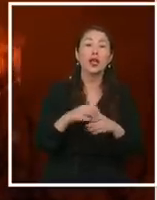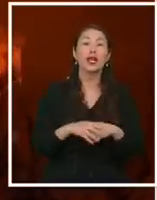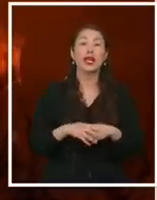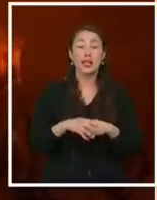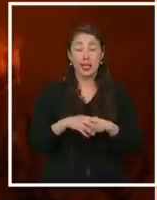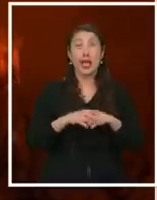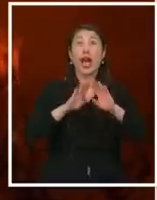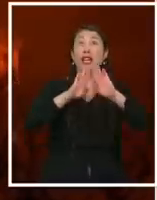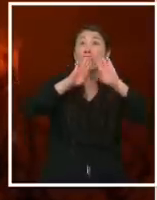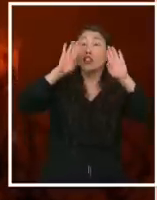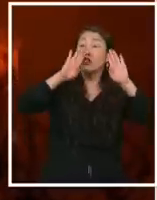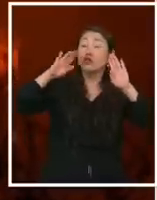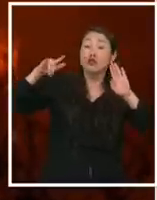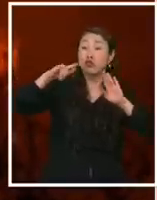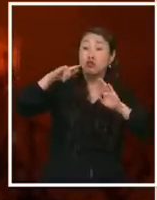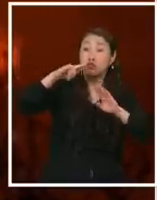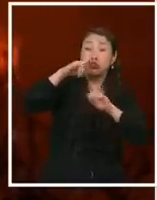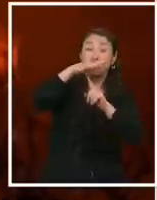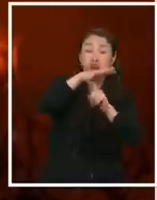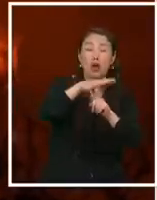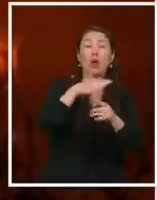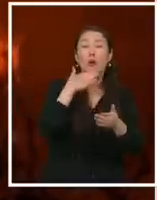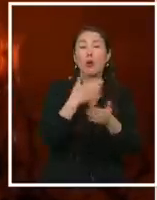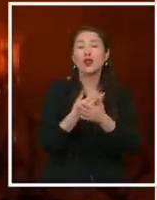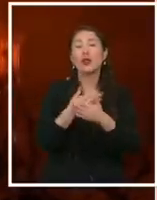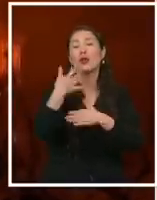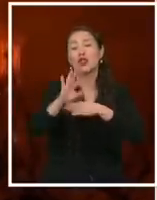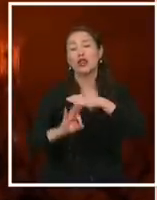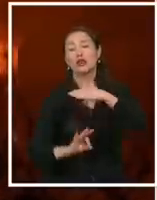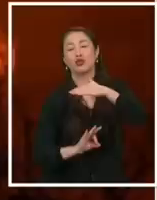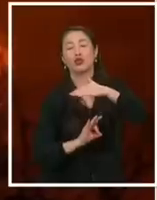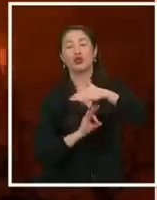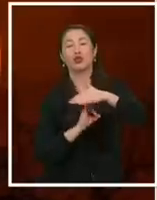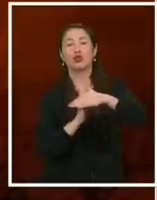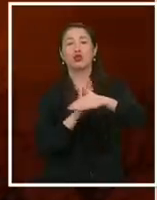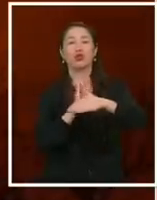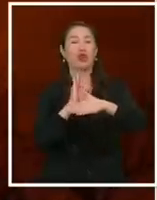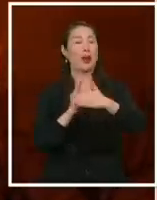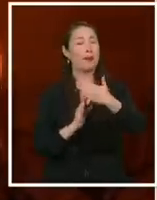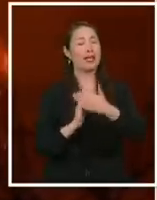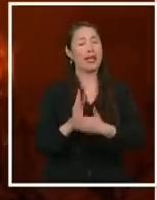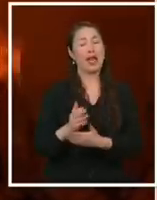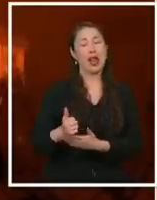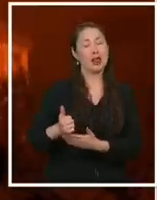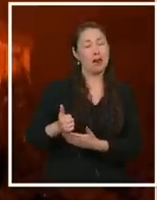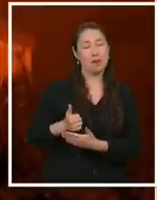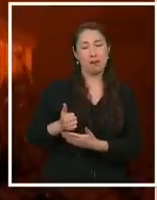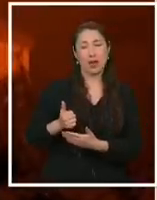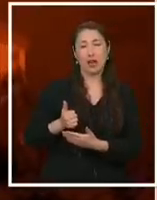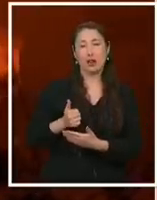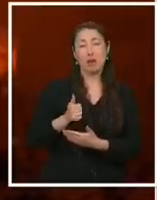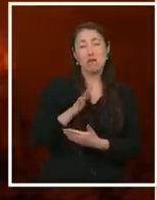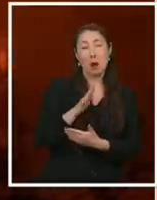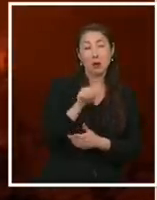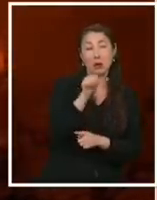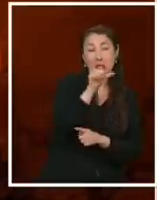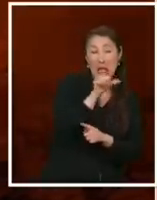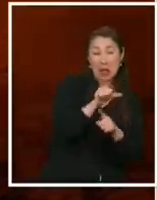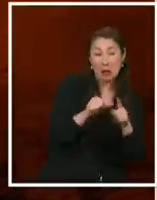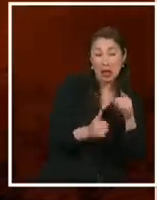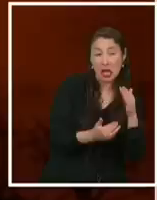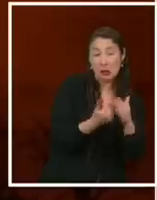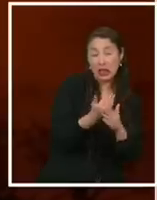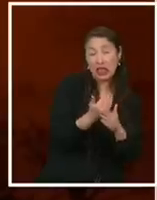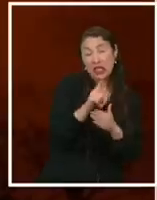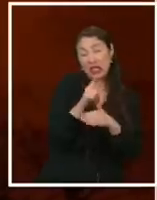cierto, con las primeras luces del día, y lo vamos a tener prácticamente trabajando entre 6:30 y 7 de la mañana.